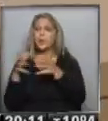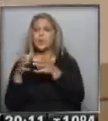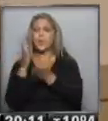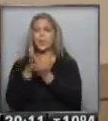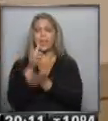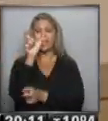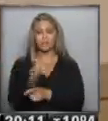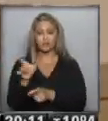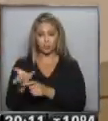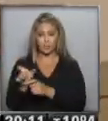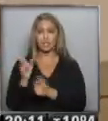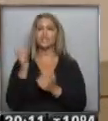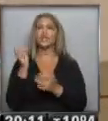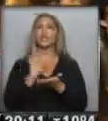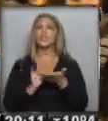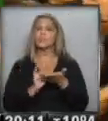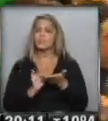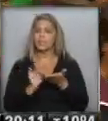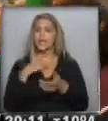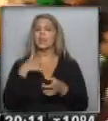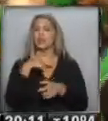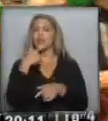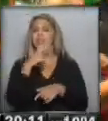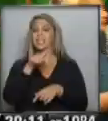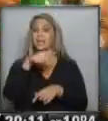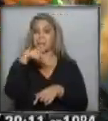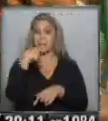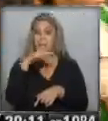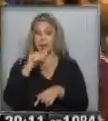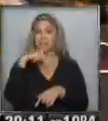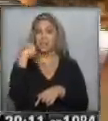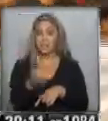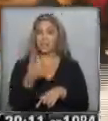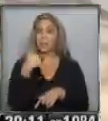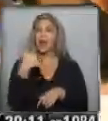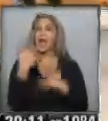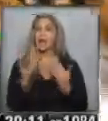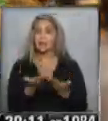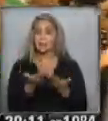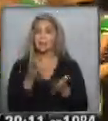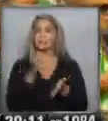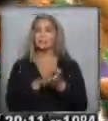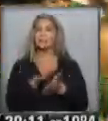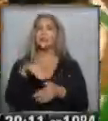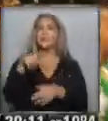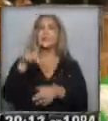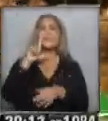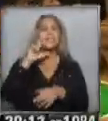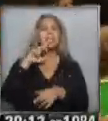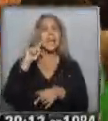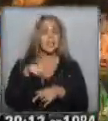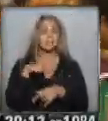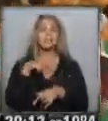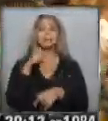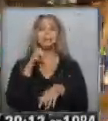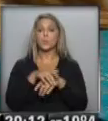diputados nacionales y legisladores porteños que interpelarán el próximo martes al ministro de Desarrollo Urbano, Marcelo Chaín, por la demolición del